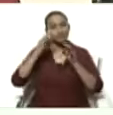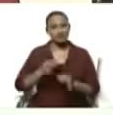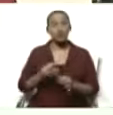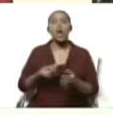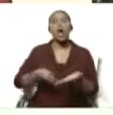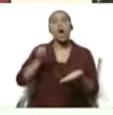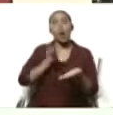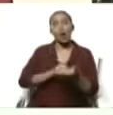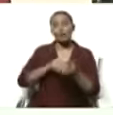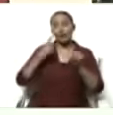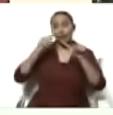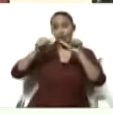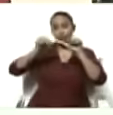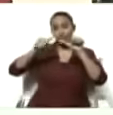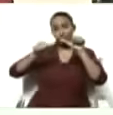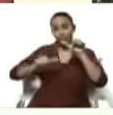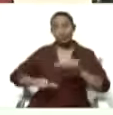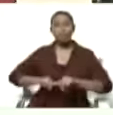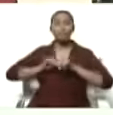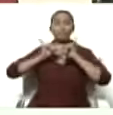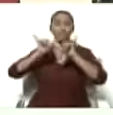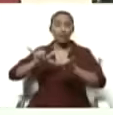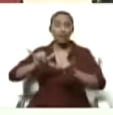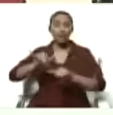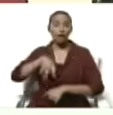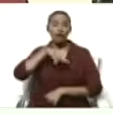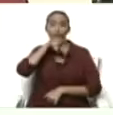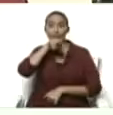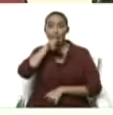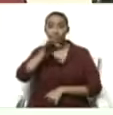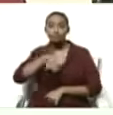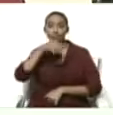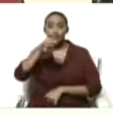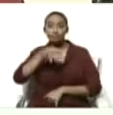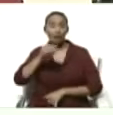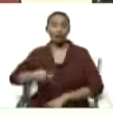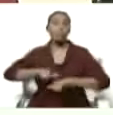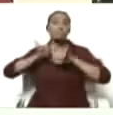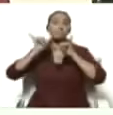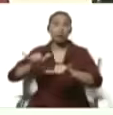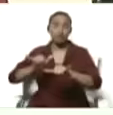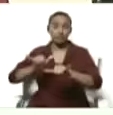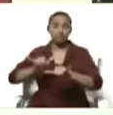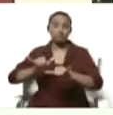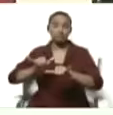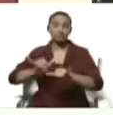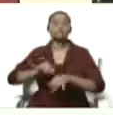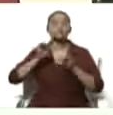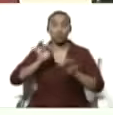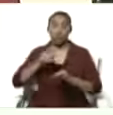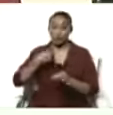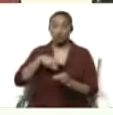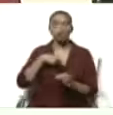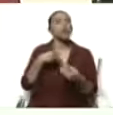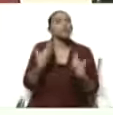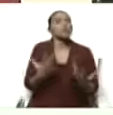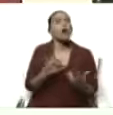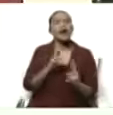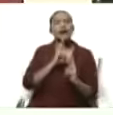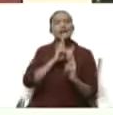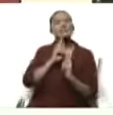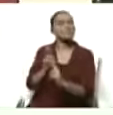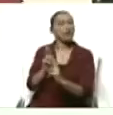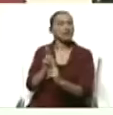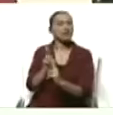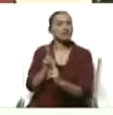vamos a repetir la va a repetir la oposición no tenemos ninguna duda sobre eso la respuesta nuestra va a ser